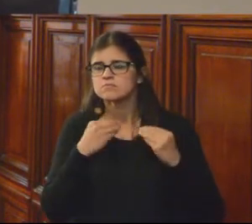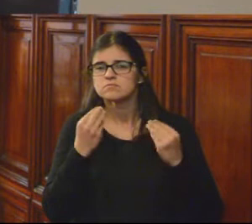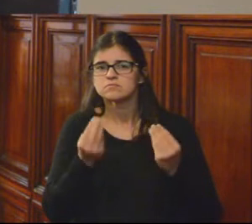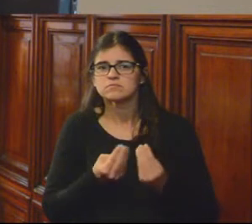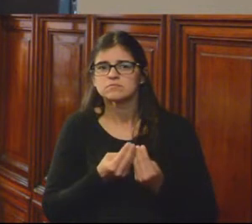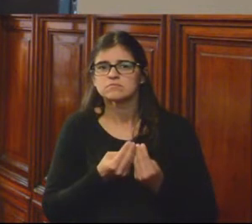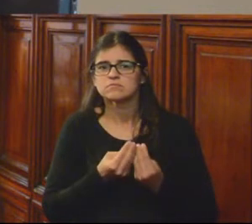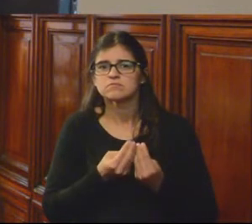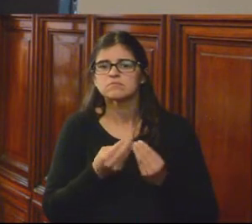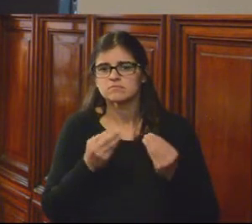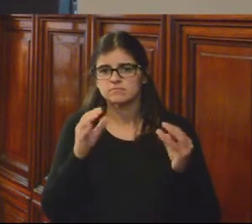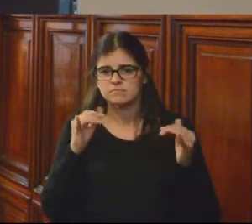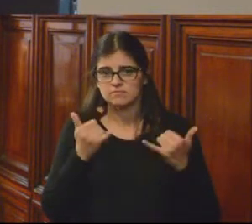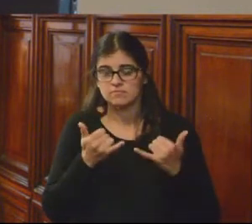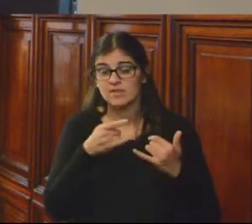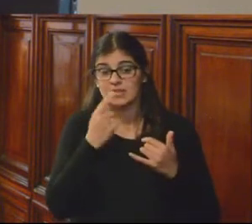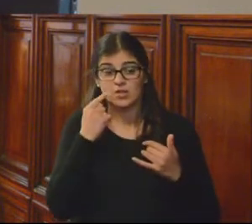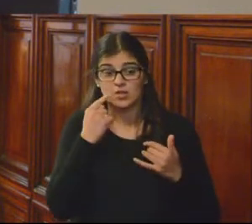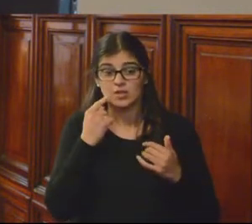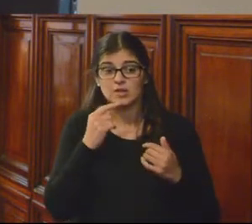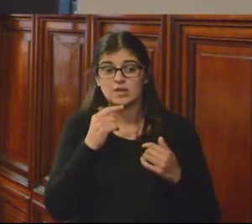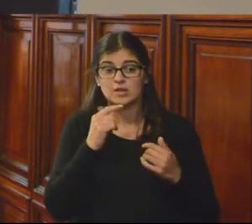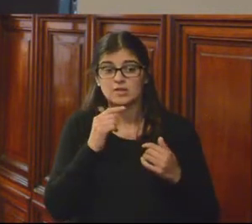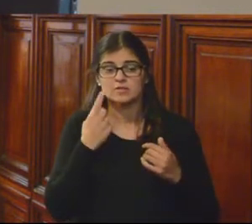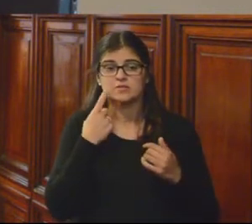Entonces, ya, si entiendo las cifras, si estamos...